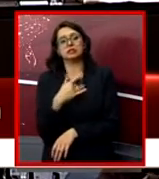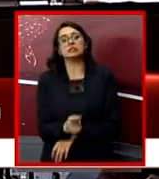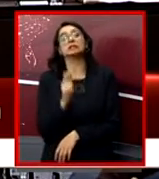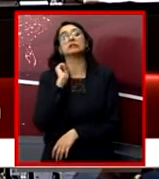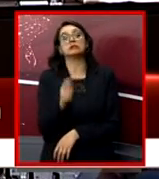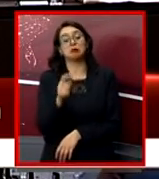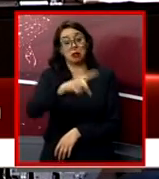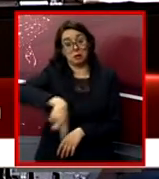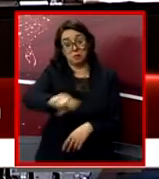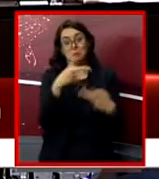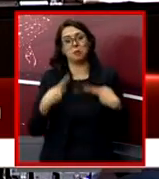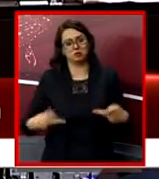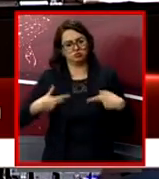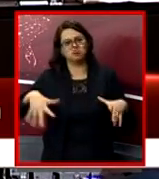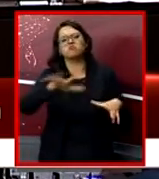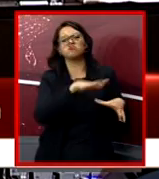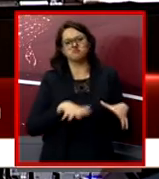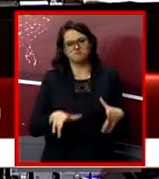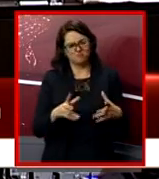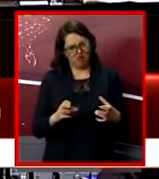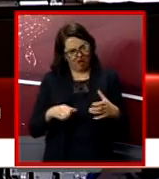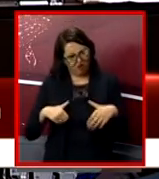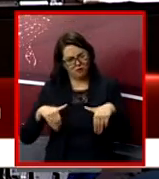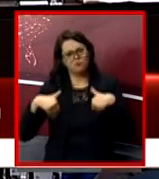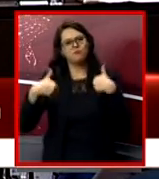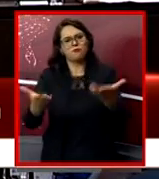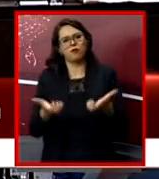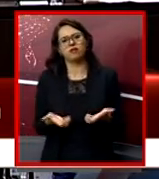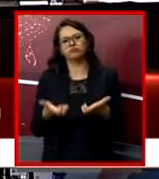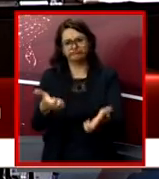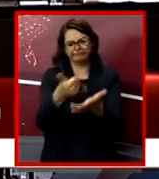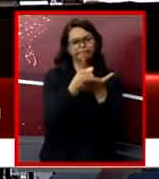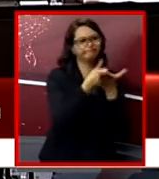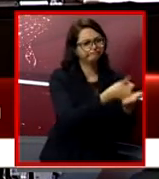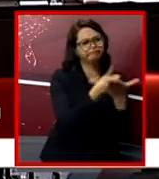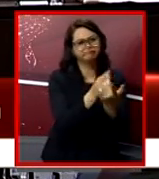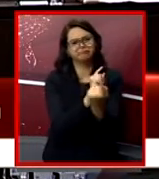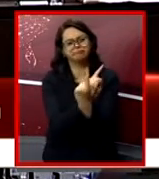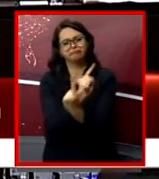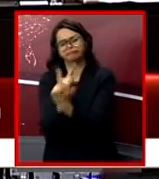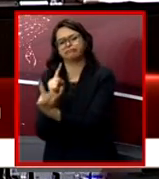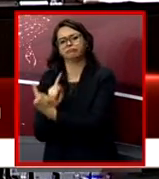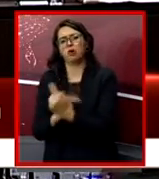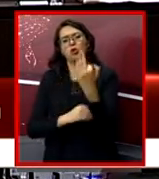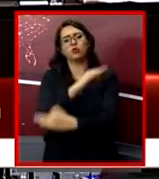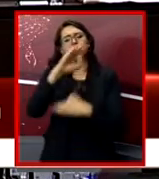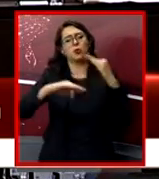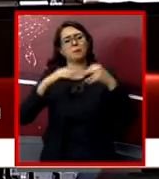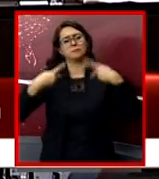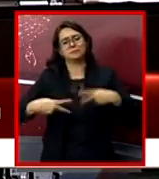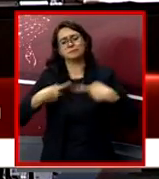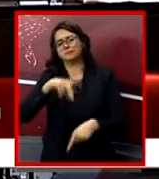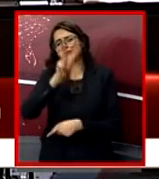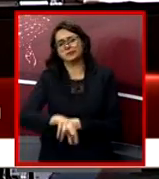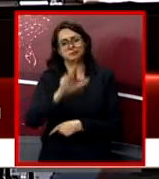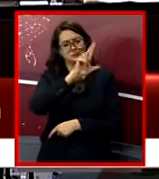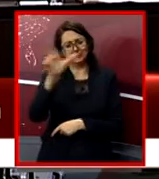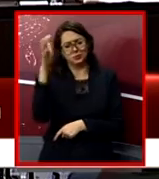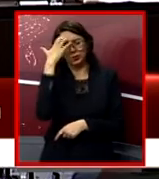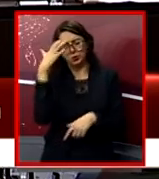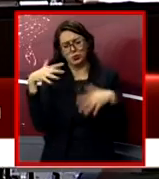arrojo ciudadano para salir a las calles y ayudar a quienes se encuentran en desesperación. A todos los ciudadanos nuestro mayor